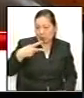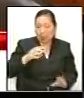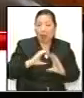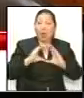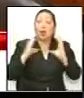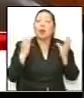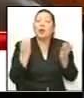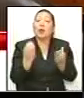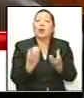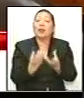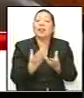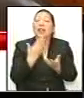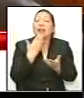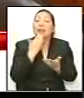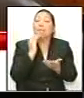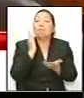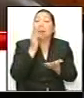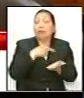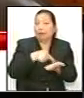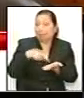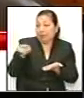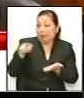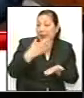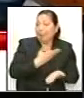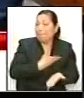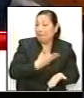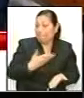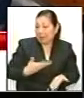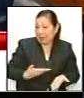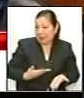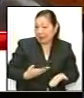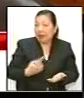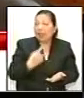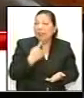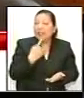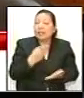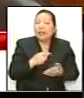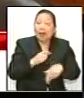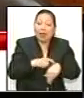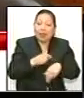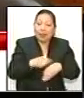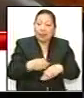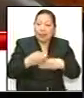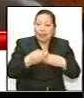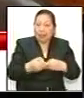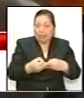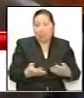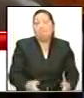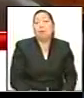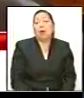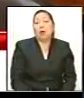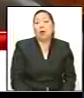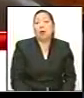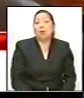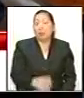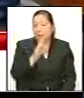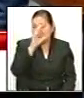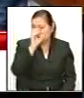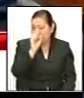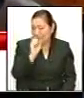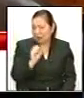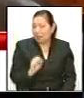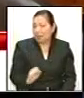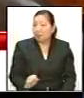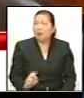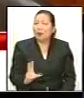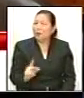de la República quien autoriza las salidas del presidente y le establece los plazos a requerimiento de Cancillería.